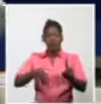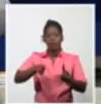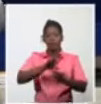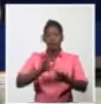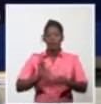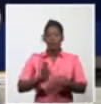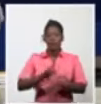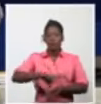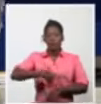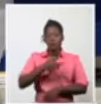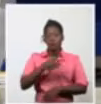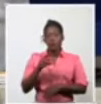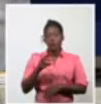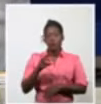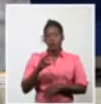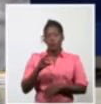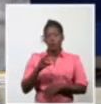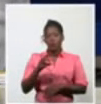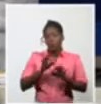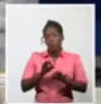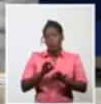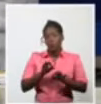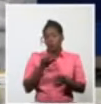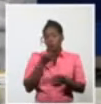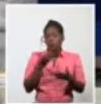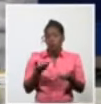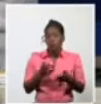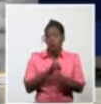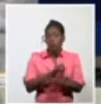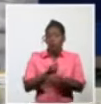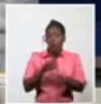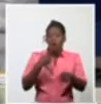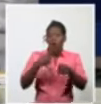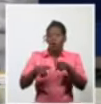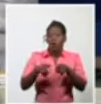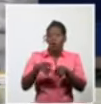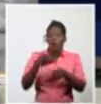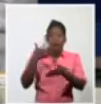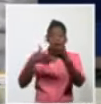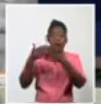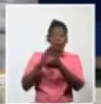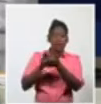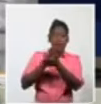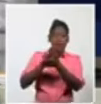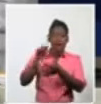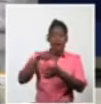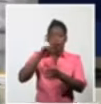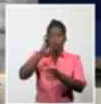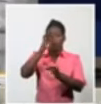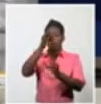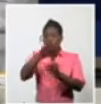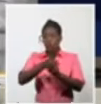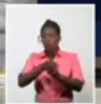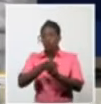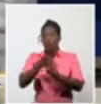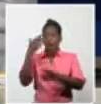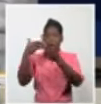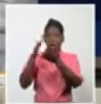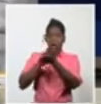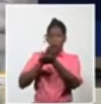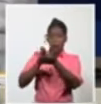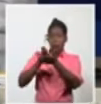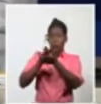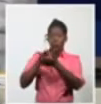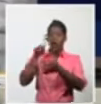en un momento determinado se introdujo el condón en nuestro país. Porque realmente decir, yo que tengo ya